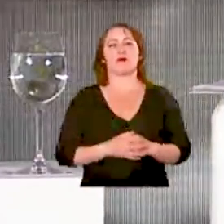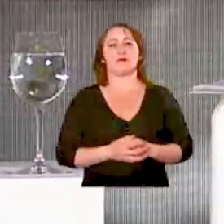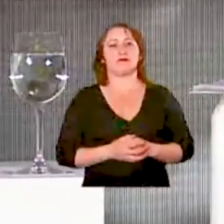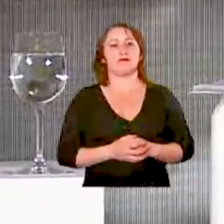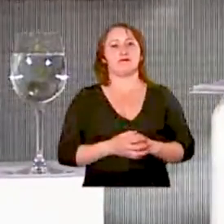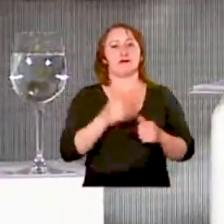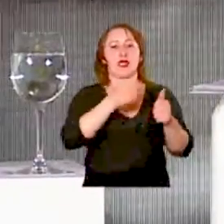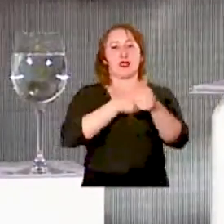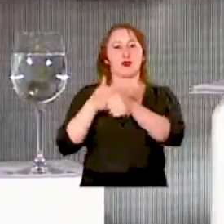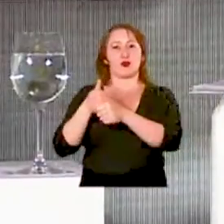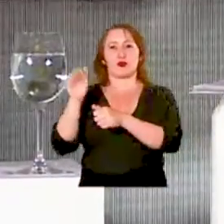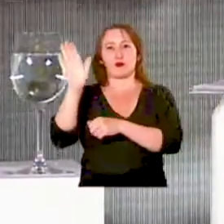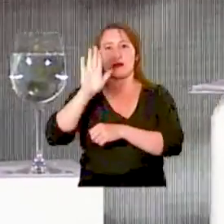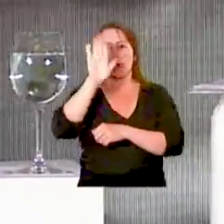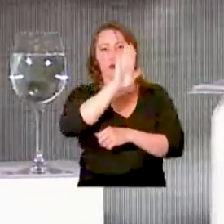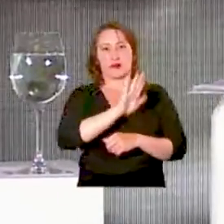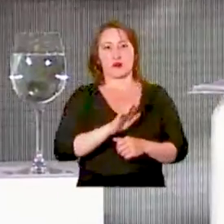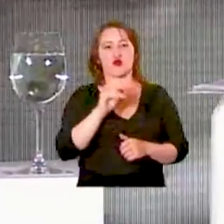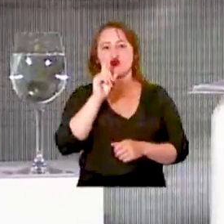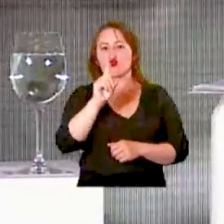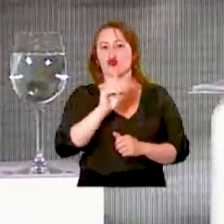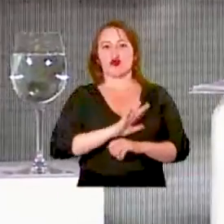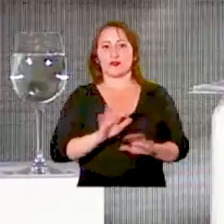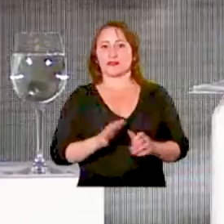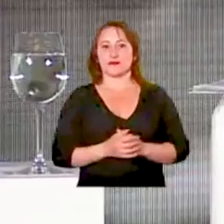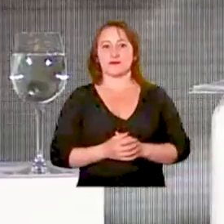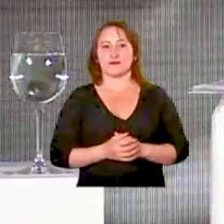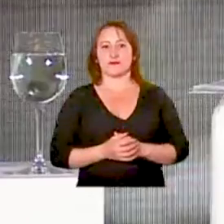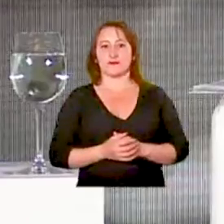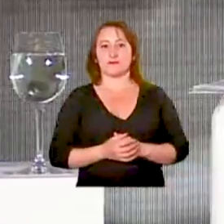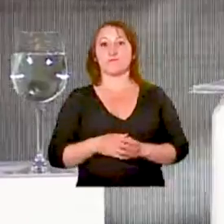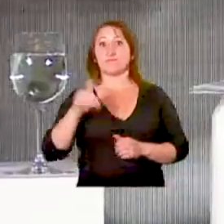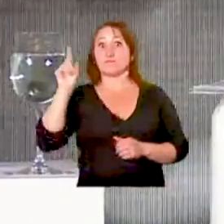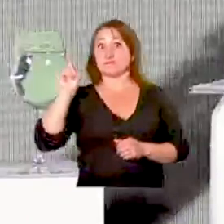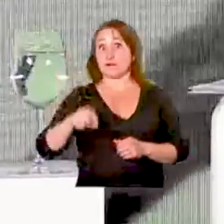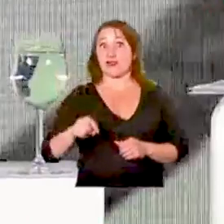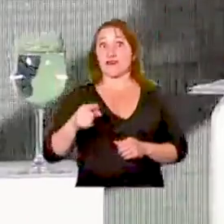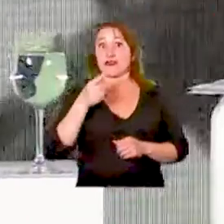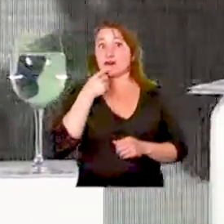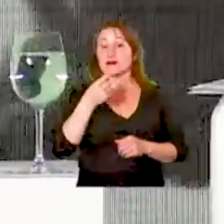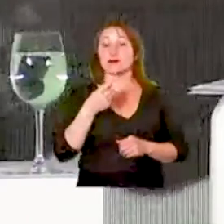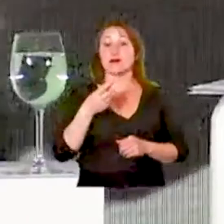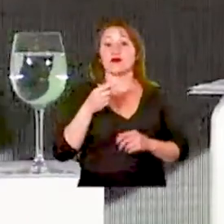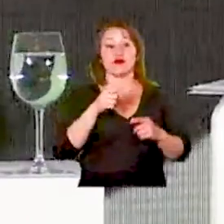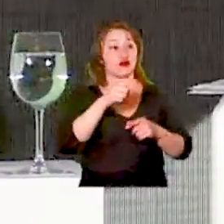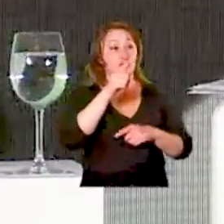cada departamento hay uno, y era necesario decirle: señor regional,